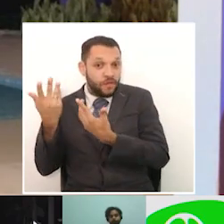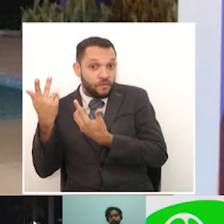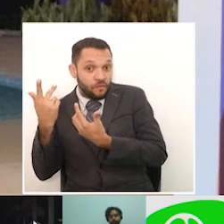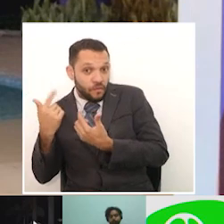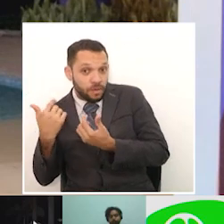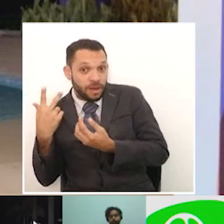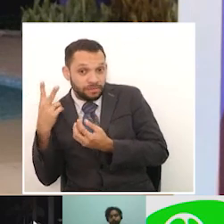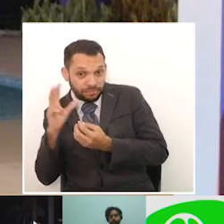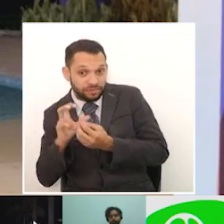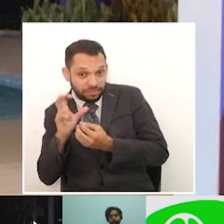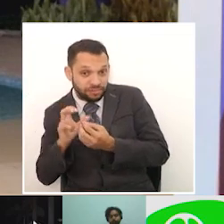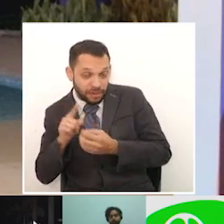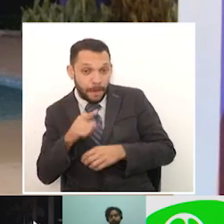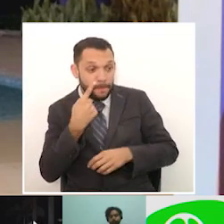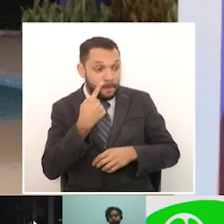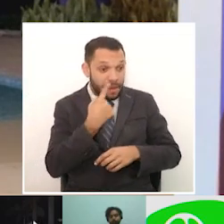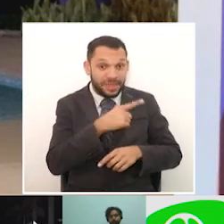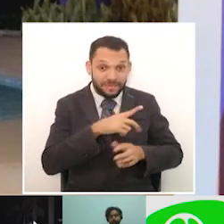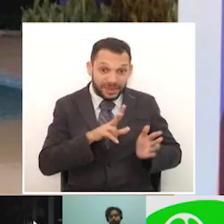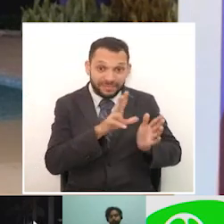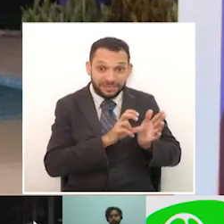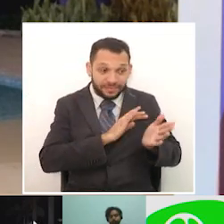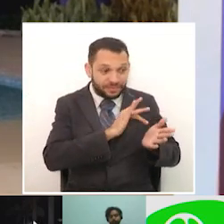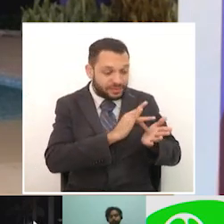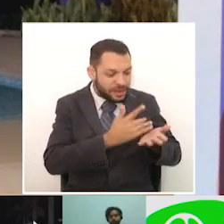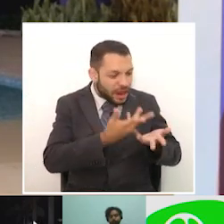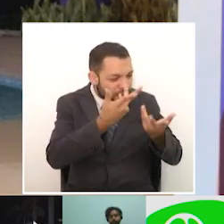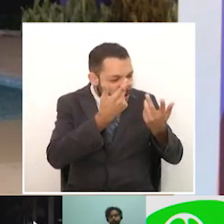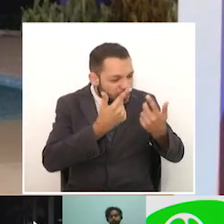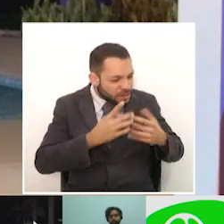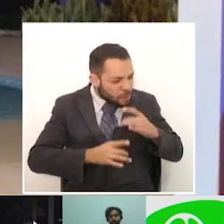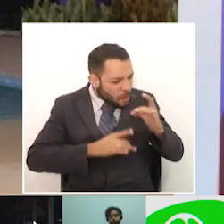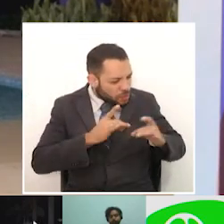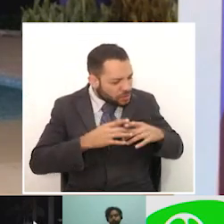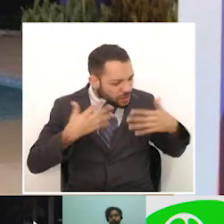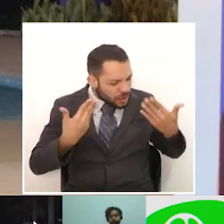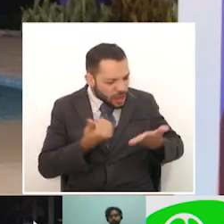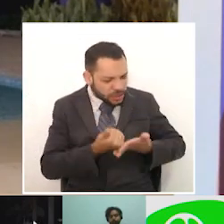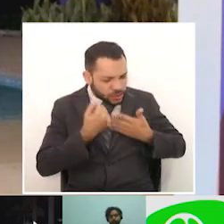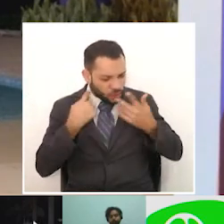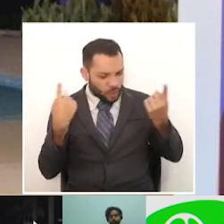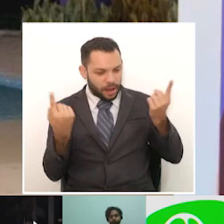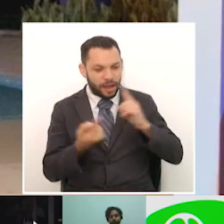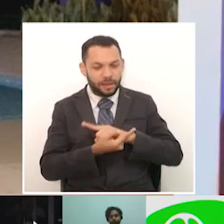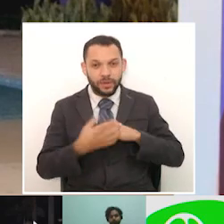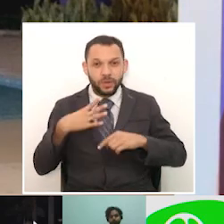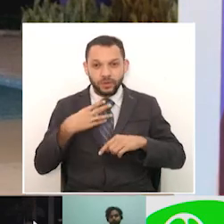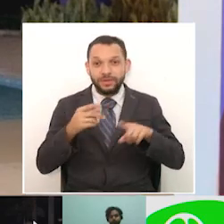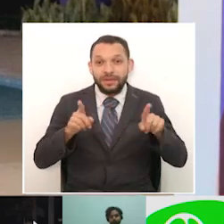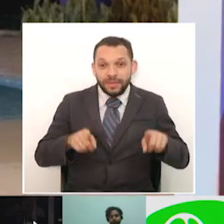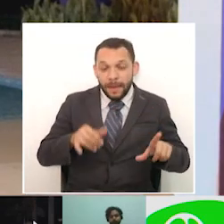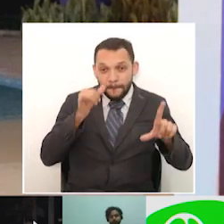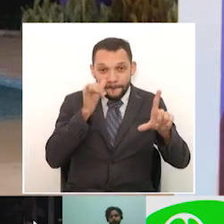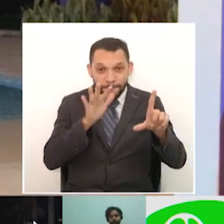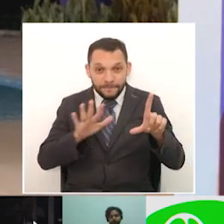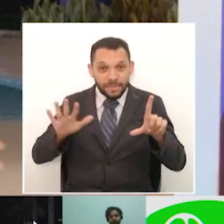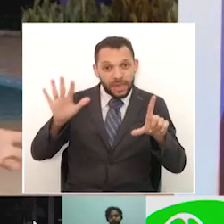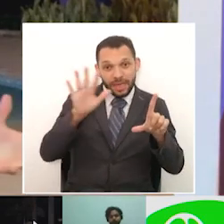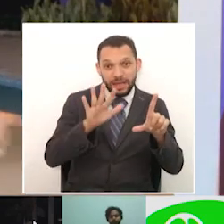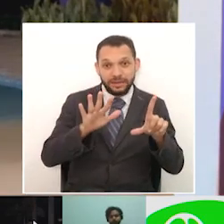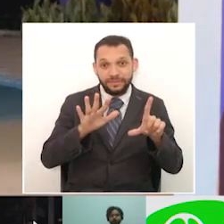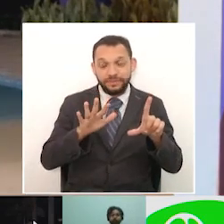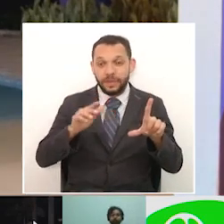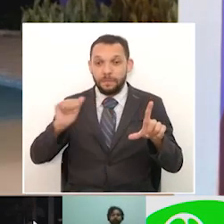tú pudiste vivir en este lugar, se pueden mejorar mucho estas situaciones. Por eso hemos preparado un video donde